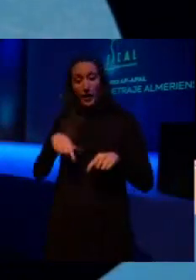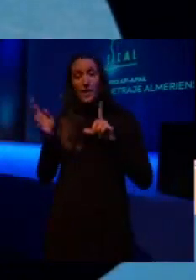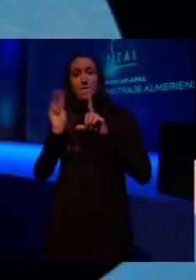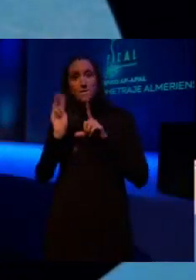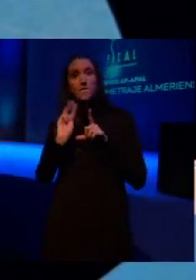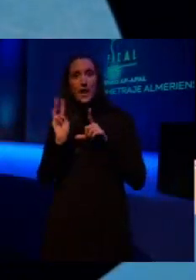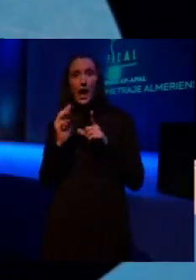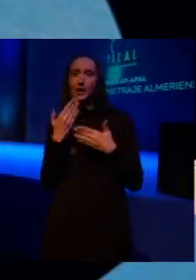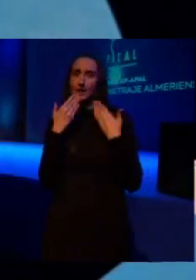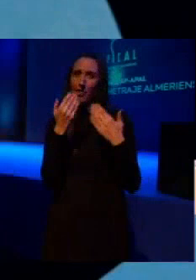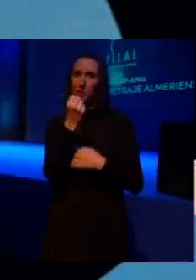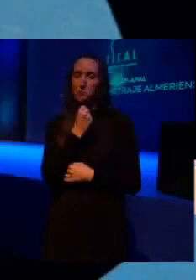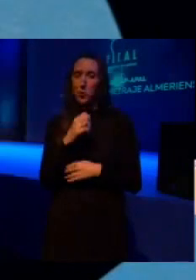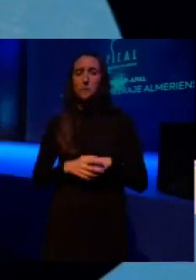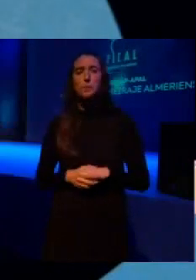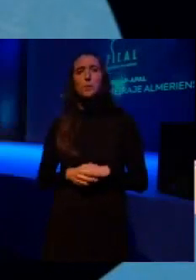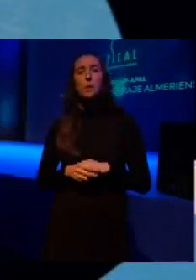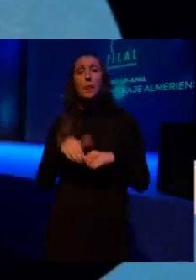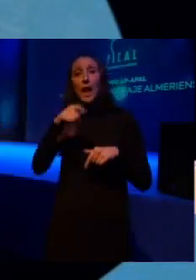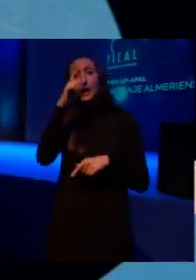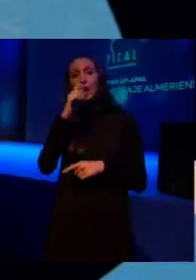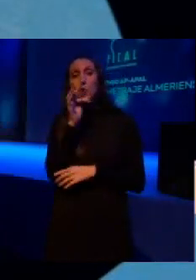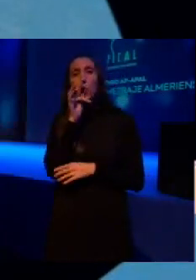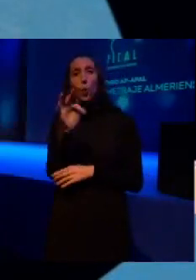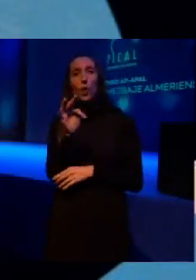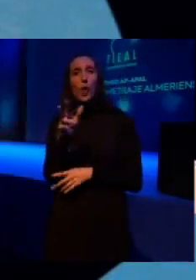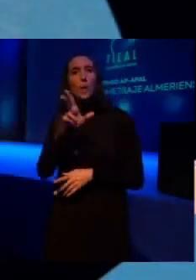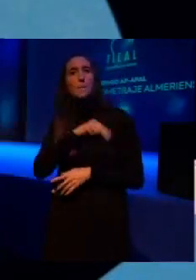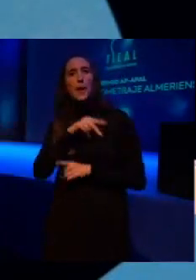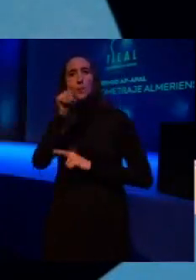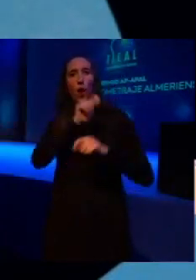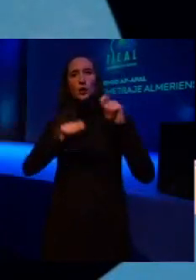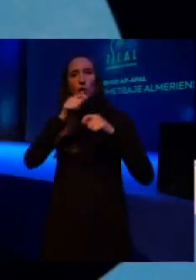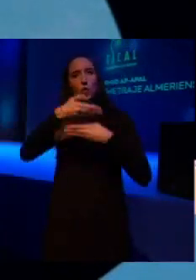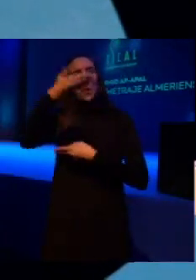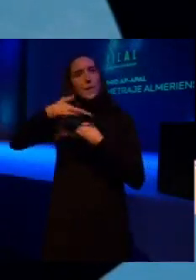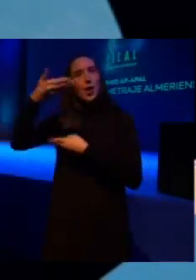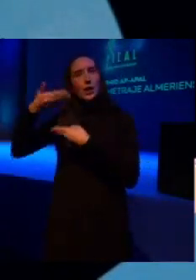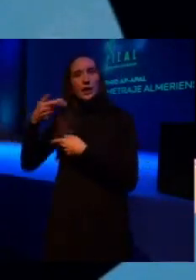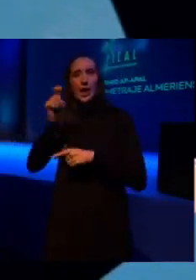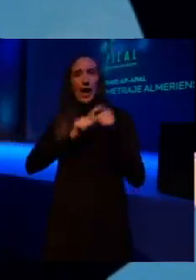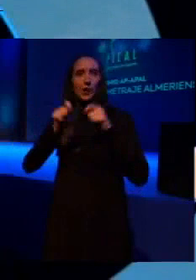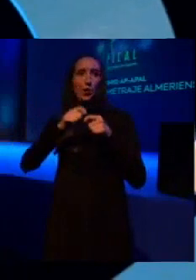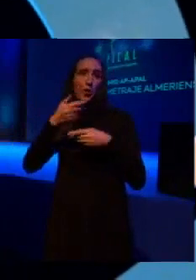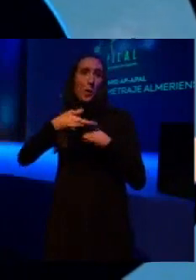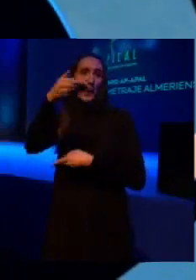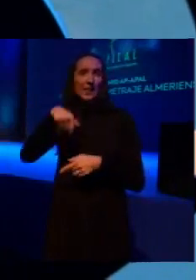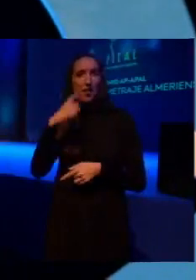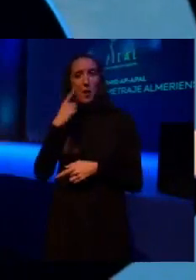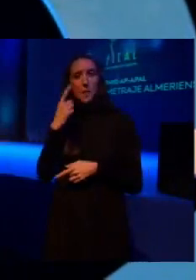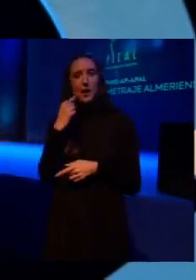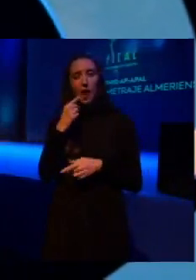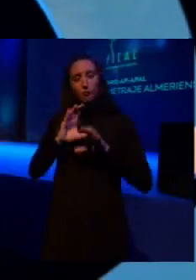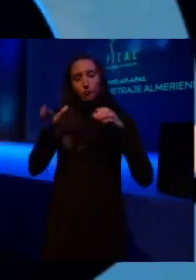agradece su apoyo. Este año, el jurado que concede el premio de la Asociación de Periodistas, Asociación de la Prensa de Almería,